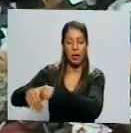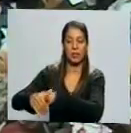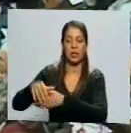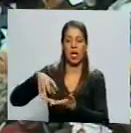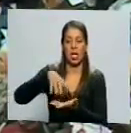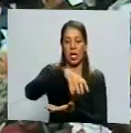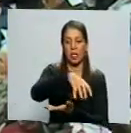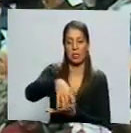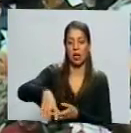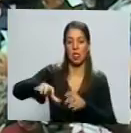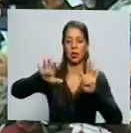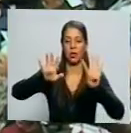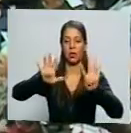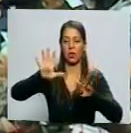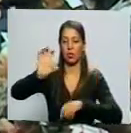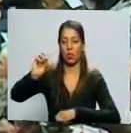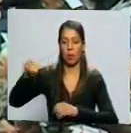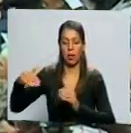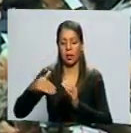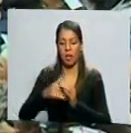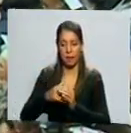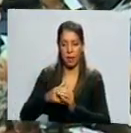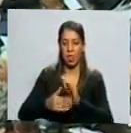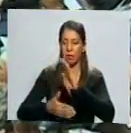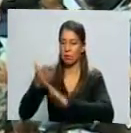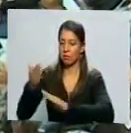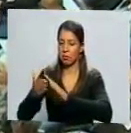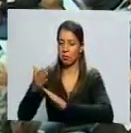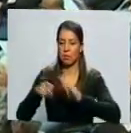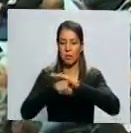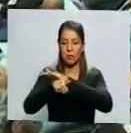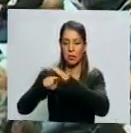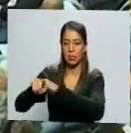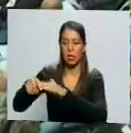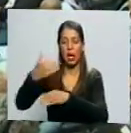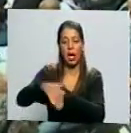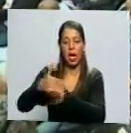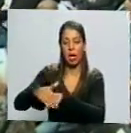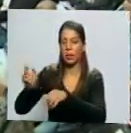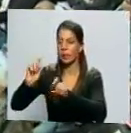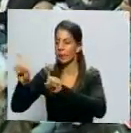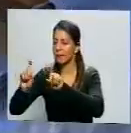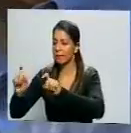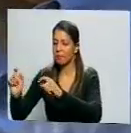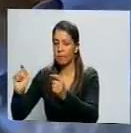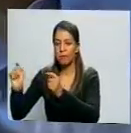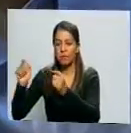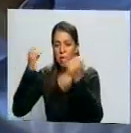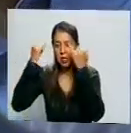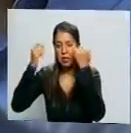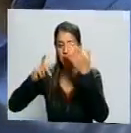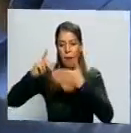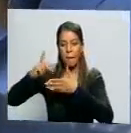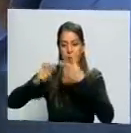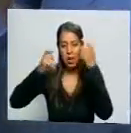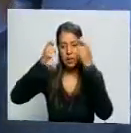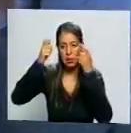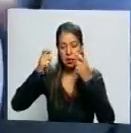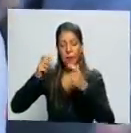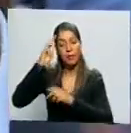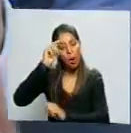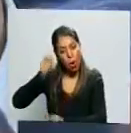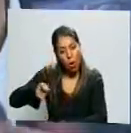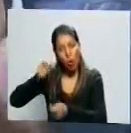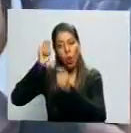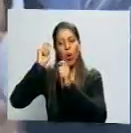esos 940,000 que fueron a discutir el plan de la patria este fin de semana, merecen el reconocimiento y el orgullo de toda